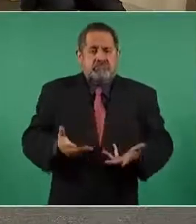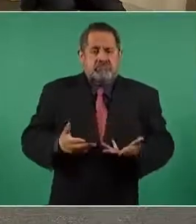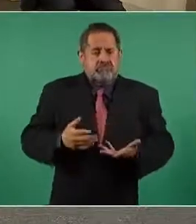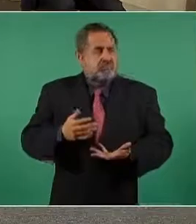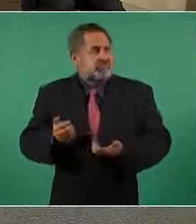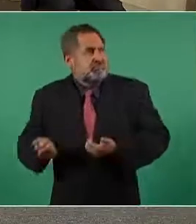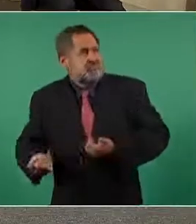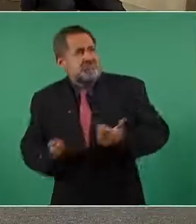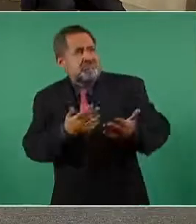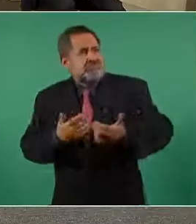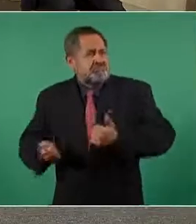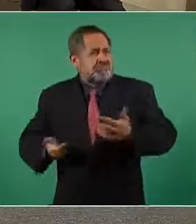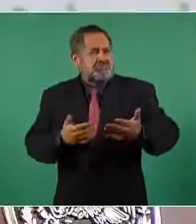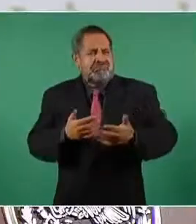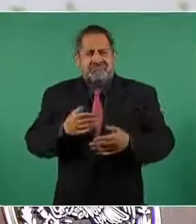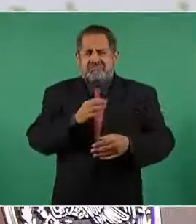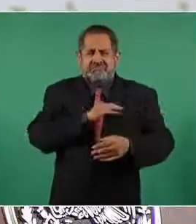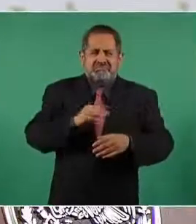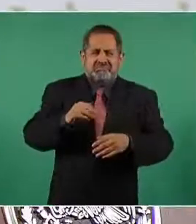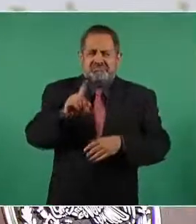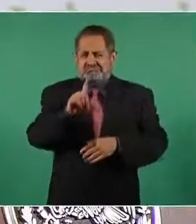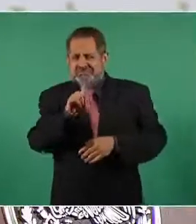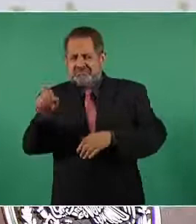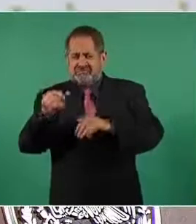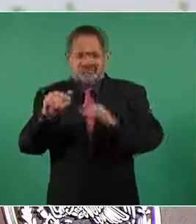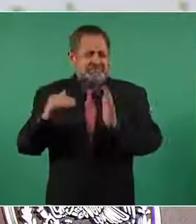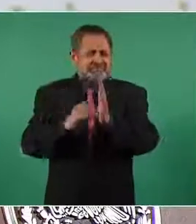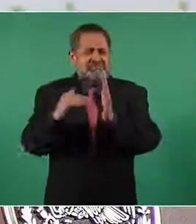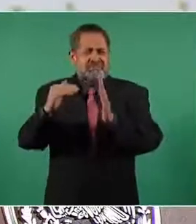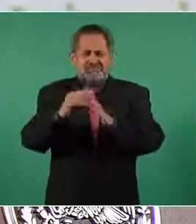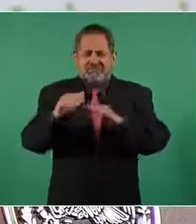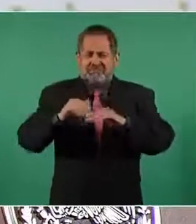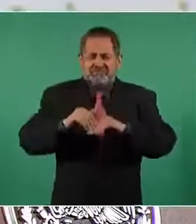de 100 millones de dosis de vacunas,